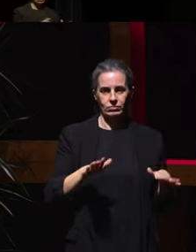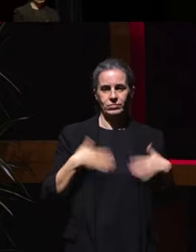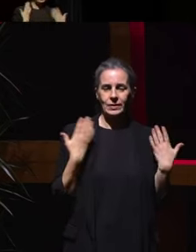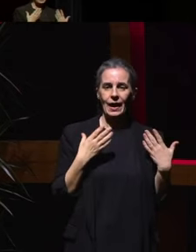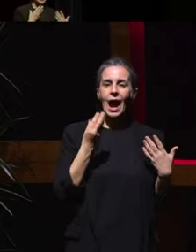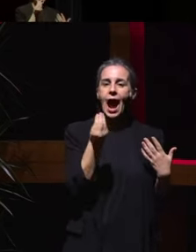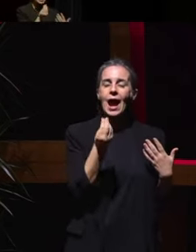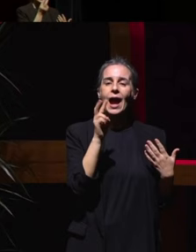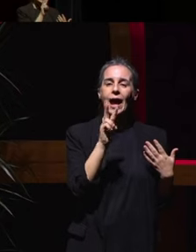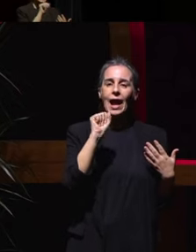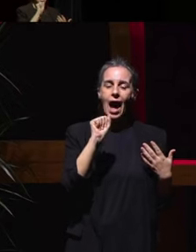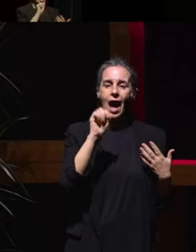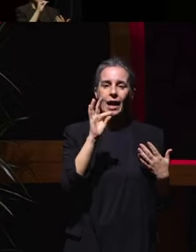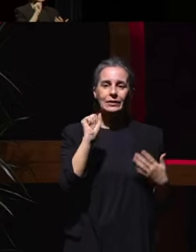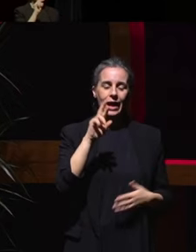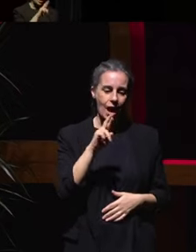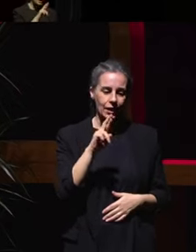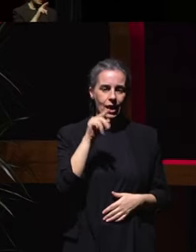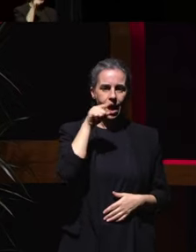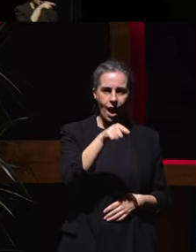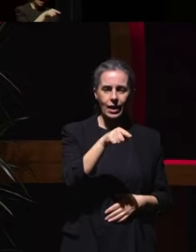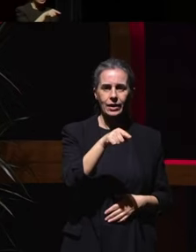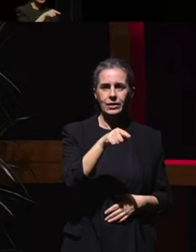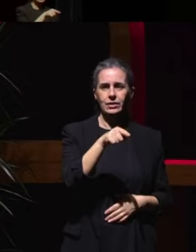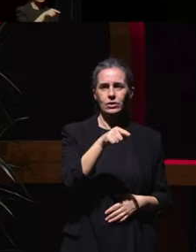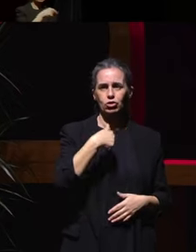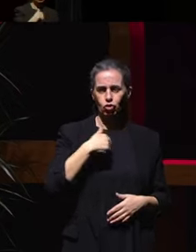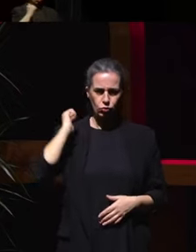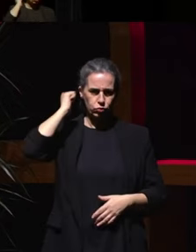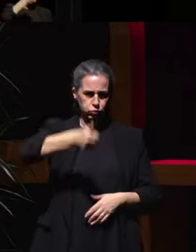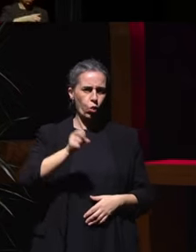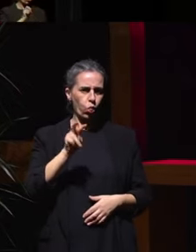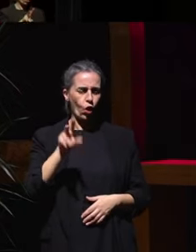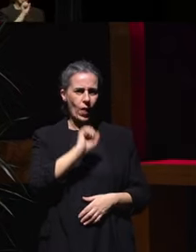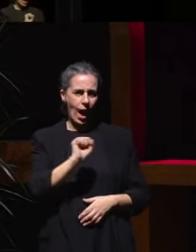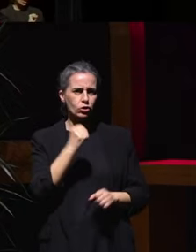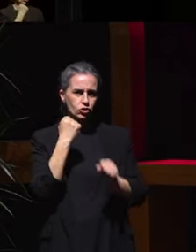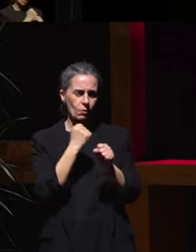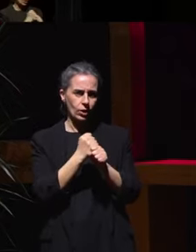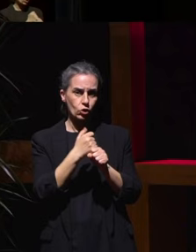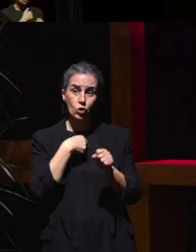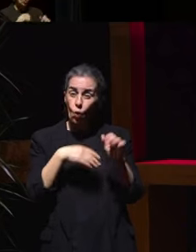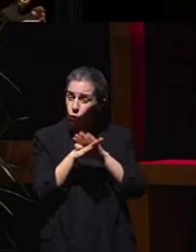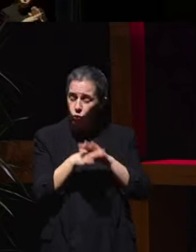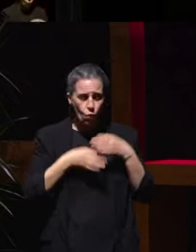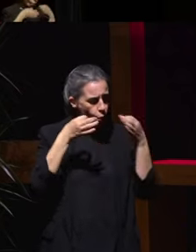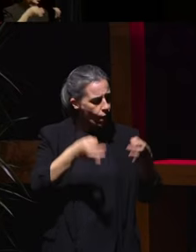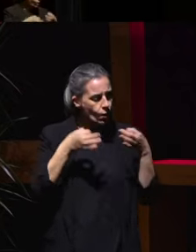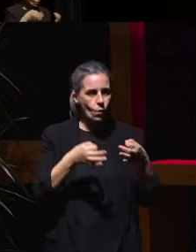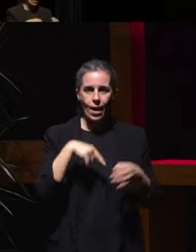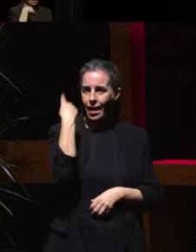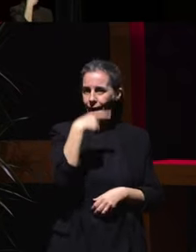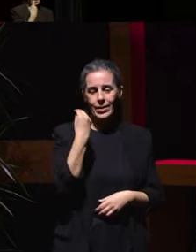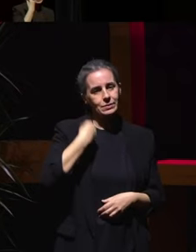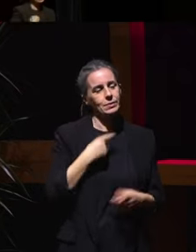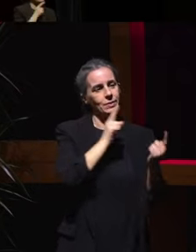Sigo durante, o sea, 3 mundiales son 12 años. Sigo viendo las mismas caras en los puestos importantes y en el terreno